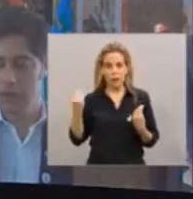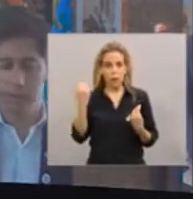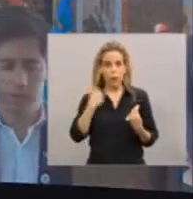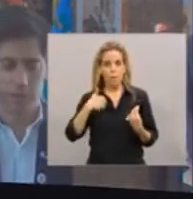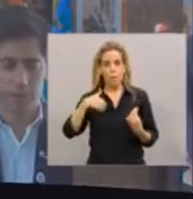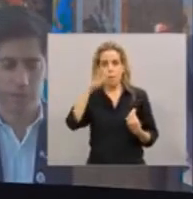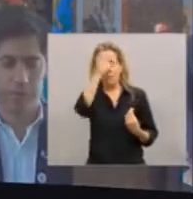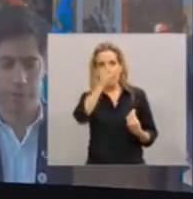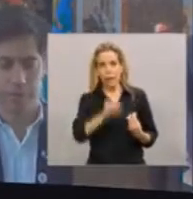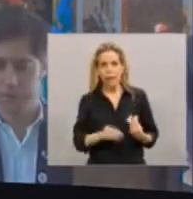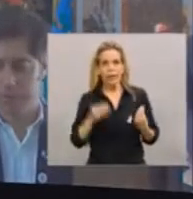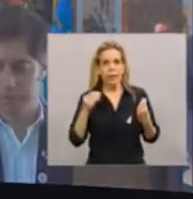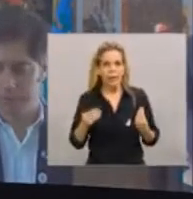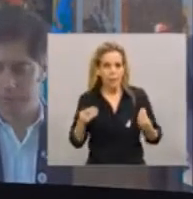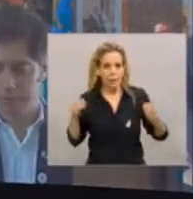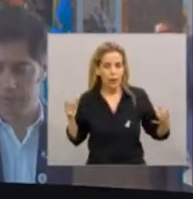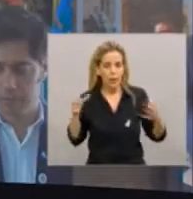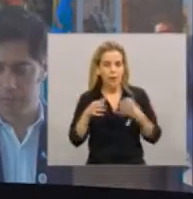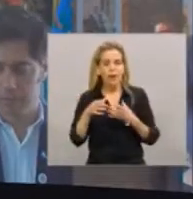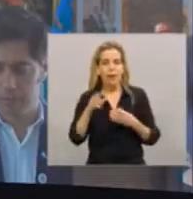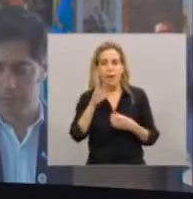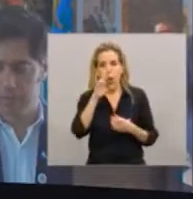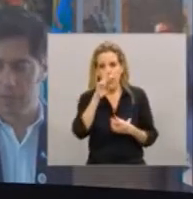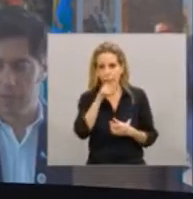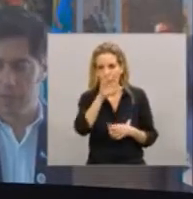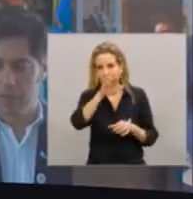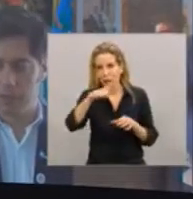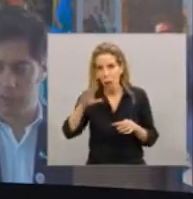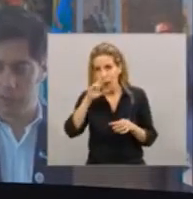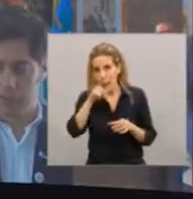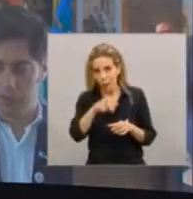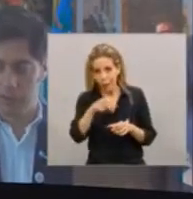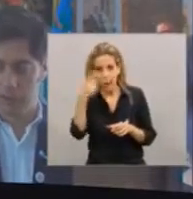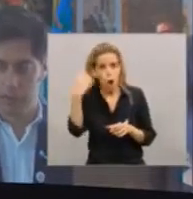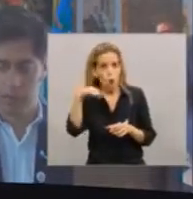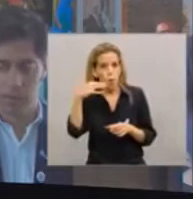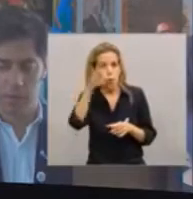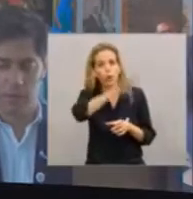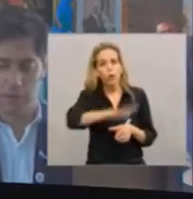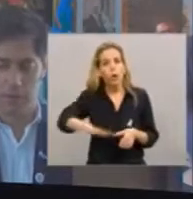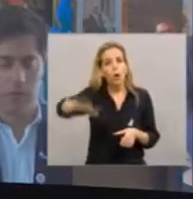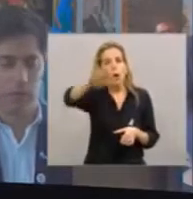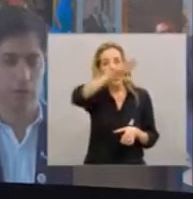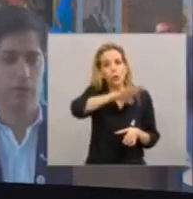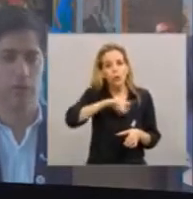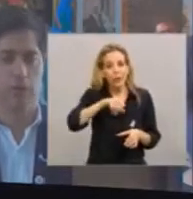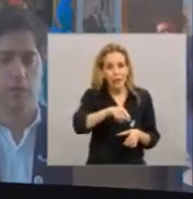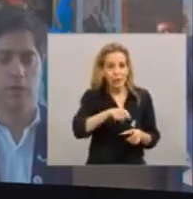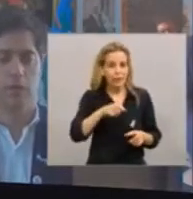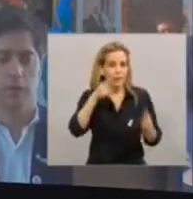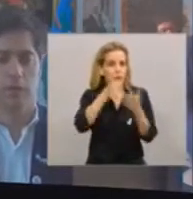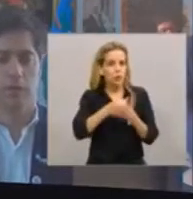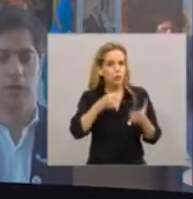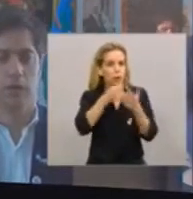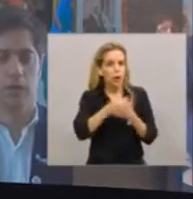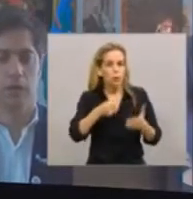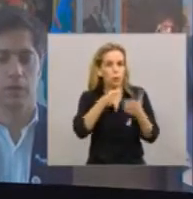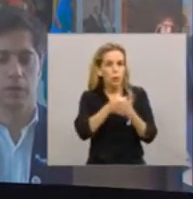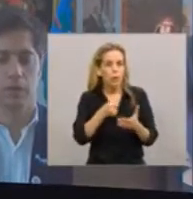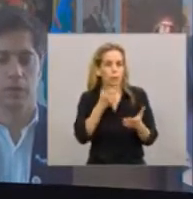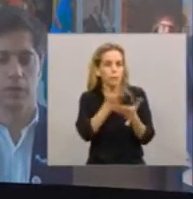formación el reinado del río de la plata era el único en todo el continente que seguía luchando por su independencia